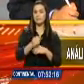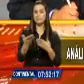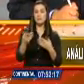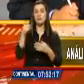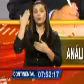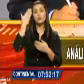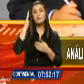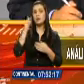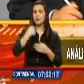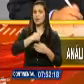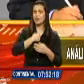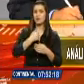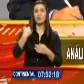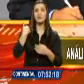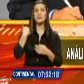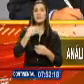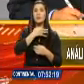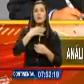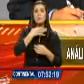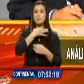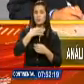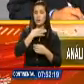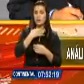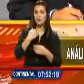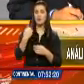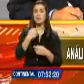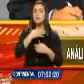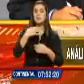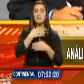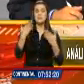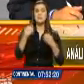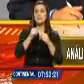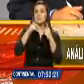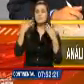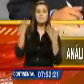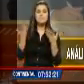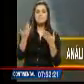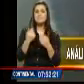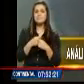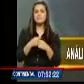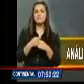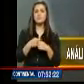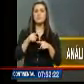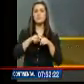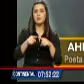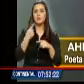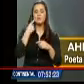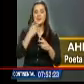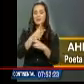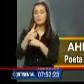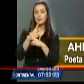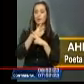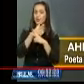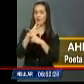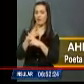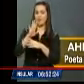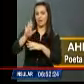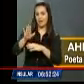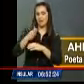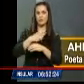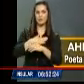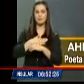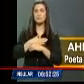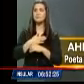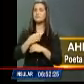no saben que yo mismo tengo miedo, que yo mismo estoy asustado. Pero para proteger la figura, la imagen